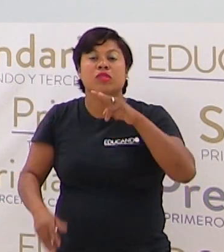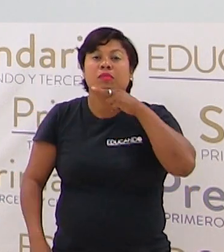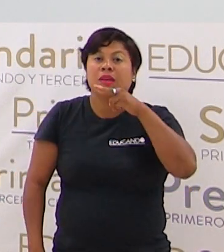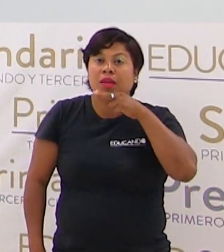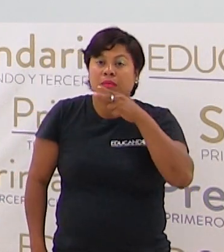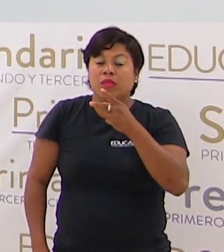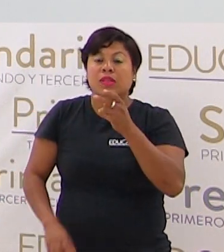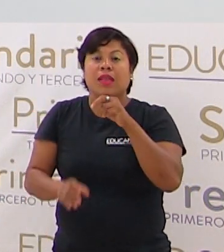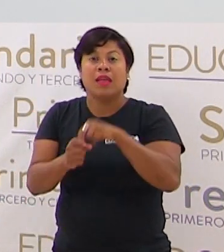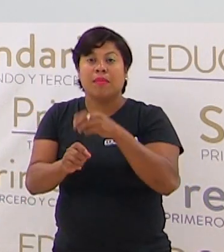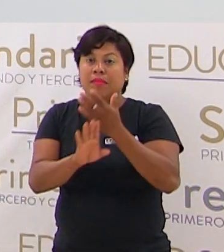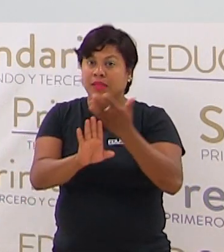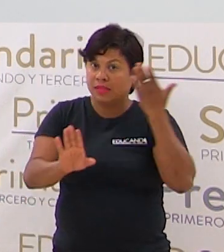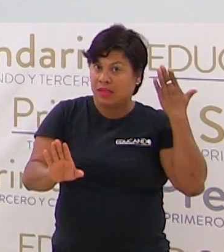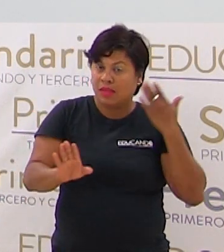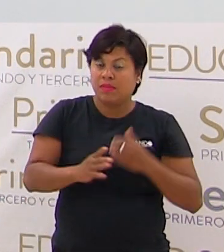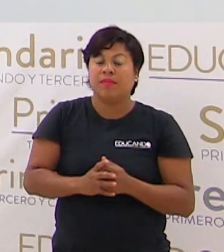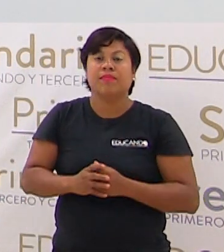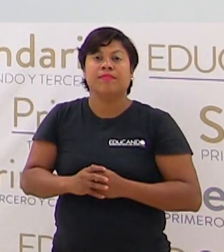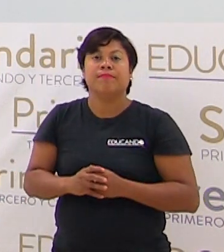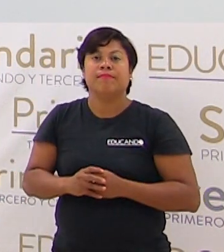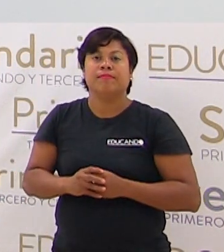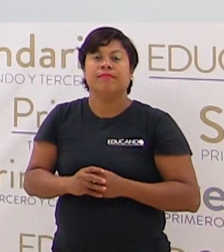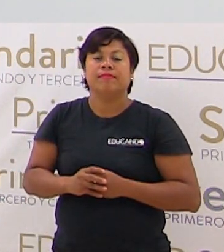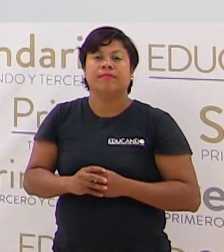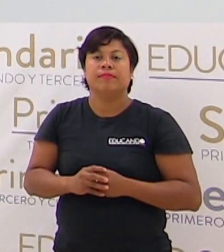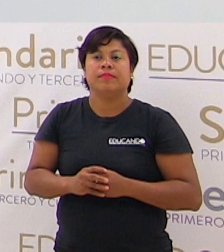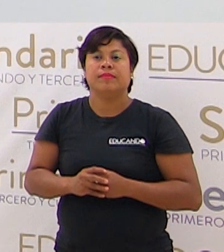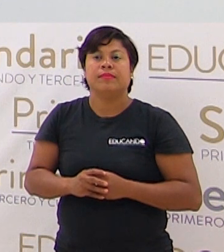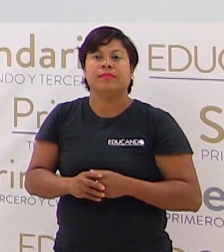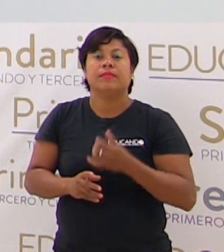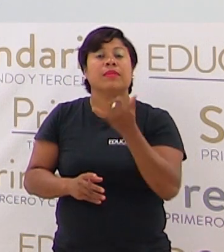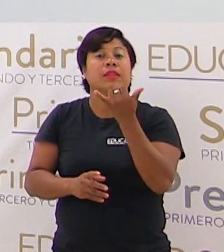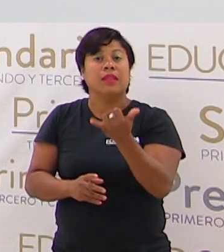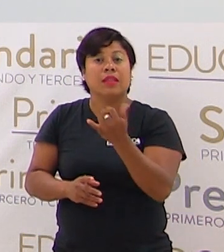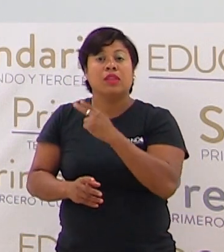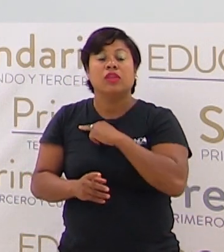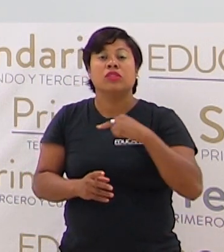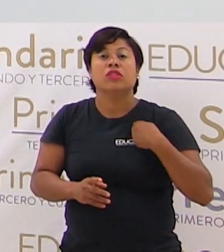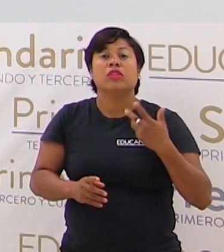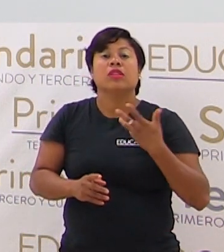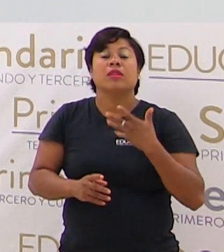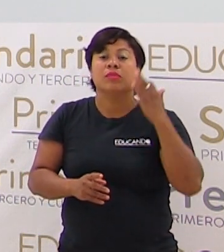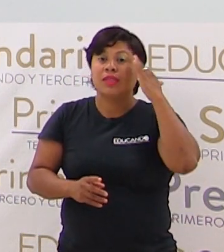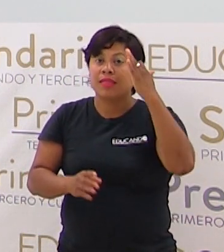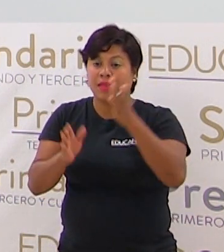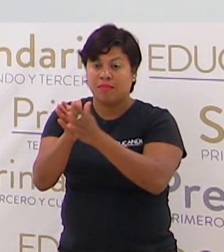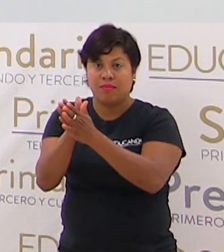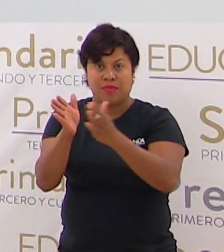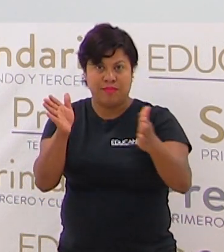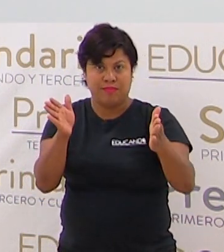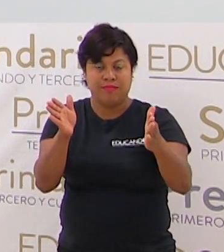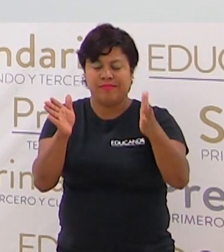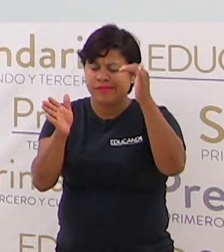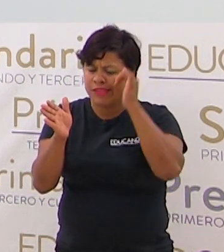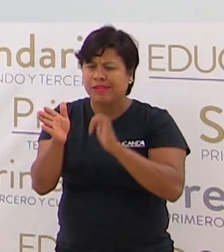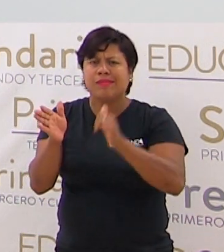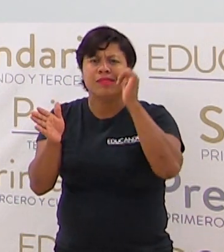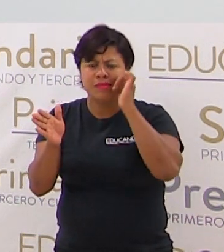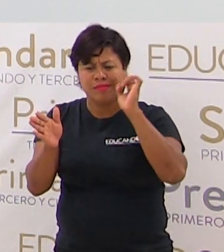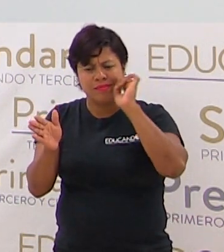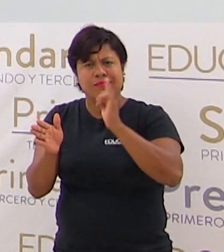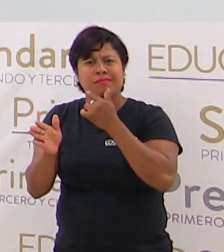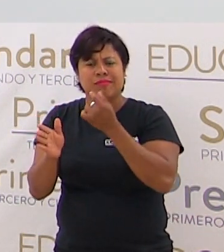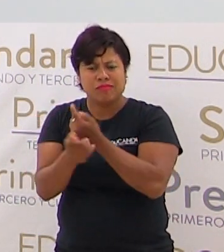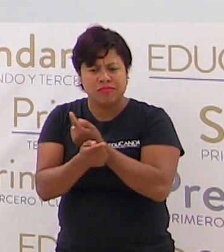verbo en pretérito, ¿bien? Y tenemos el tiempo. Siempre, niños